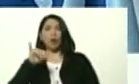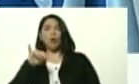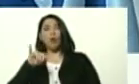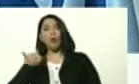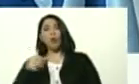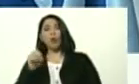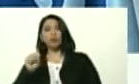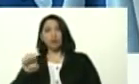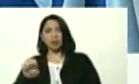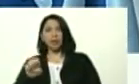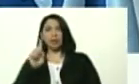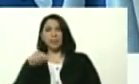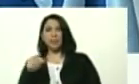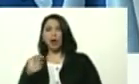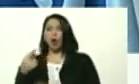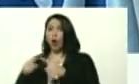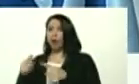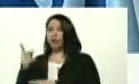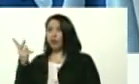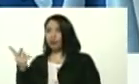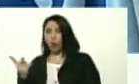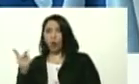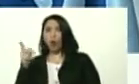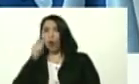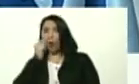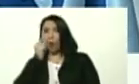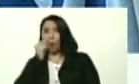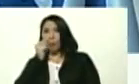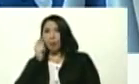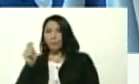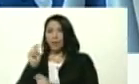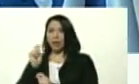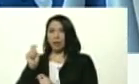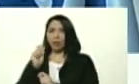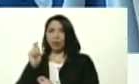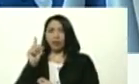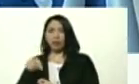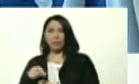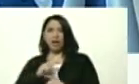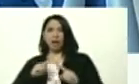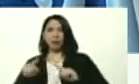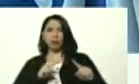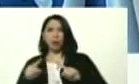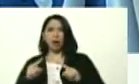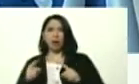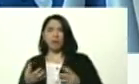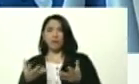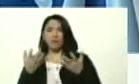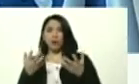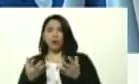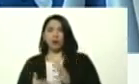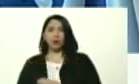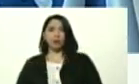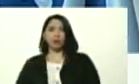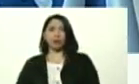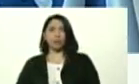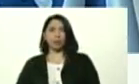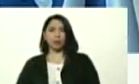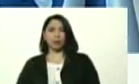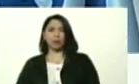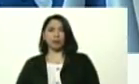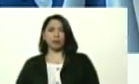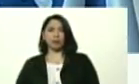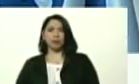Y pescadores que actuaron, repito, también en cambote, de manera